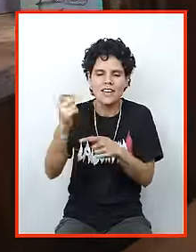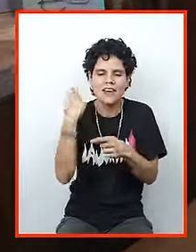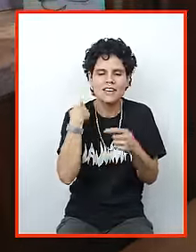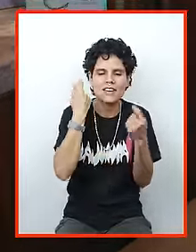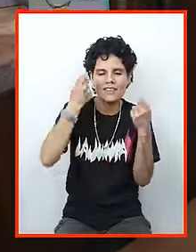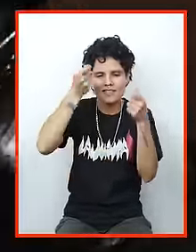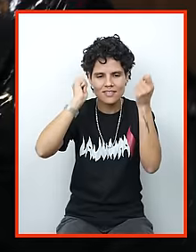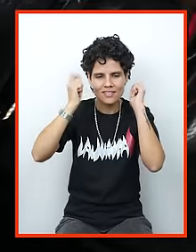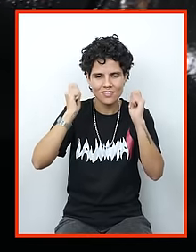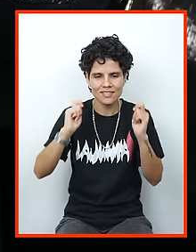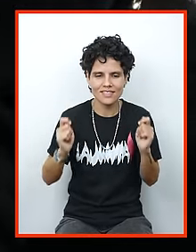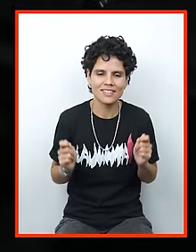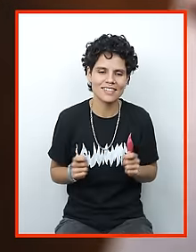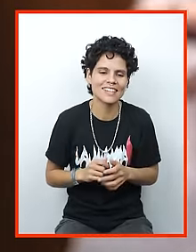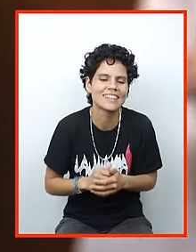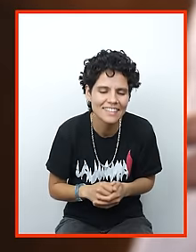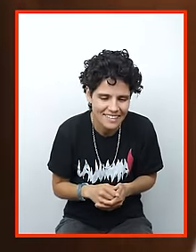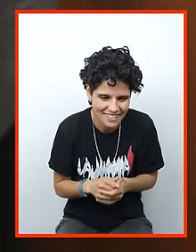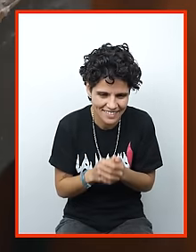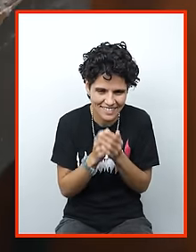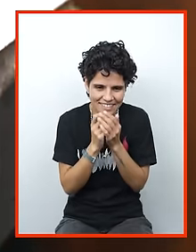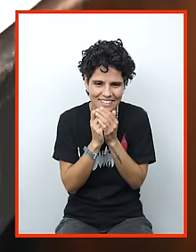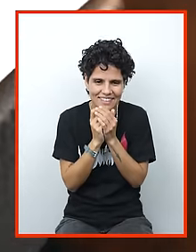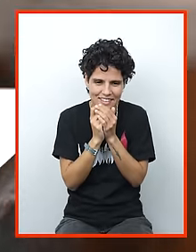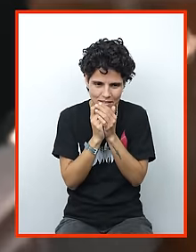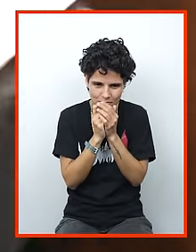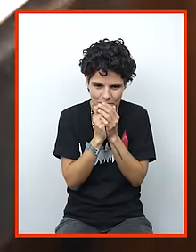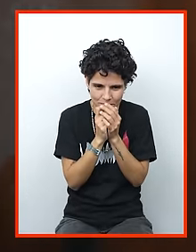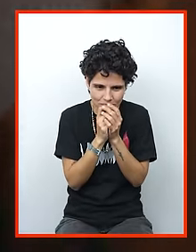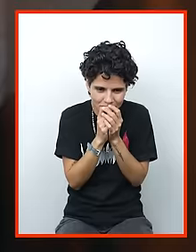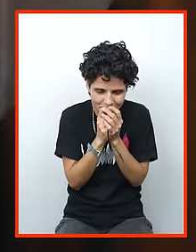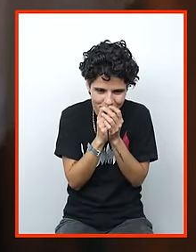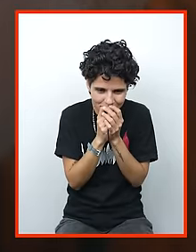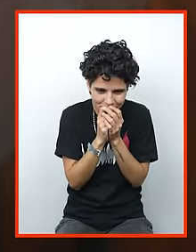corte. Mira, ahí está.